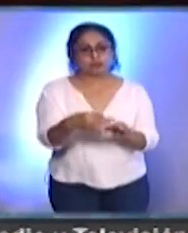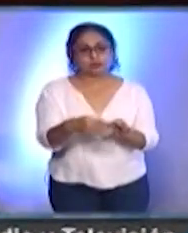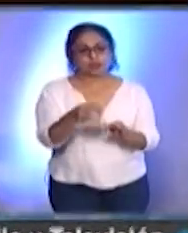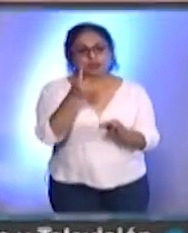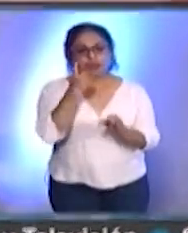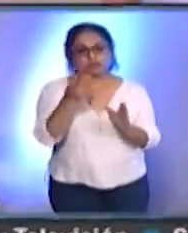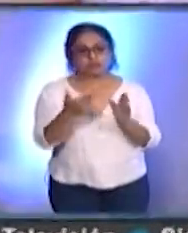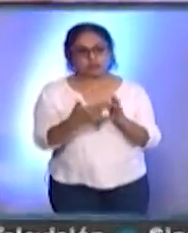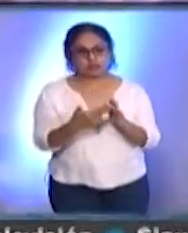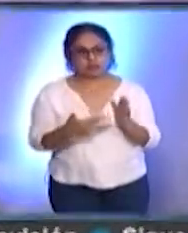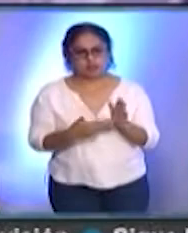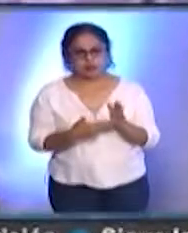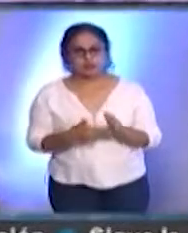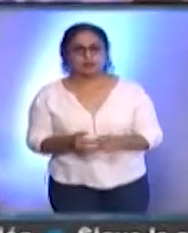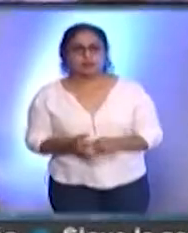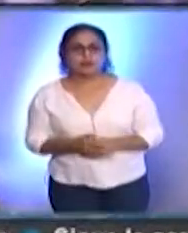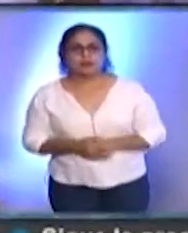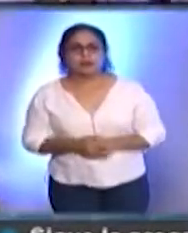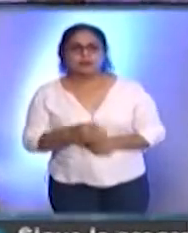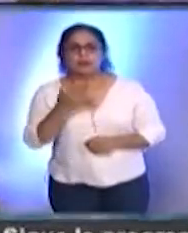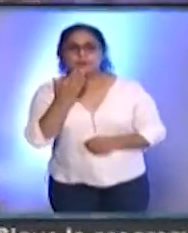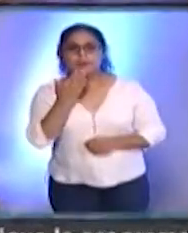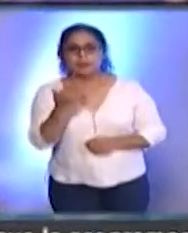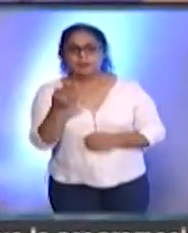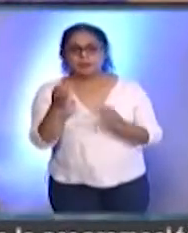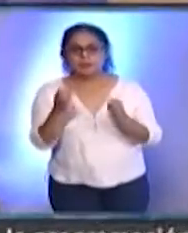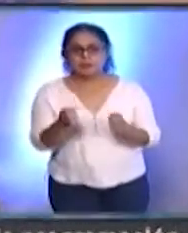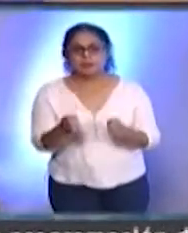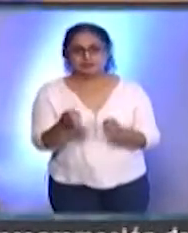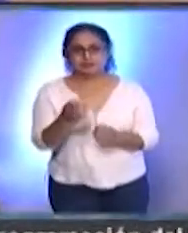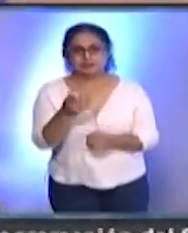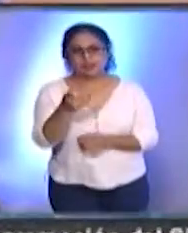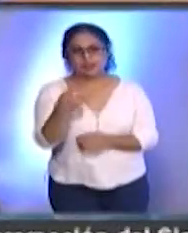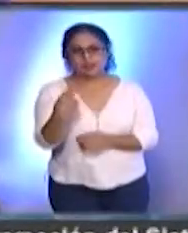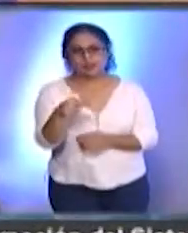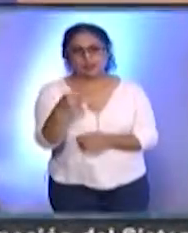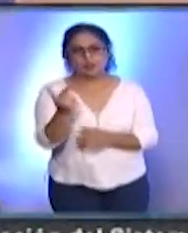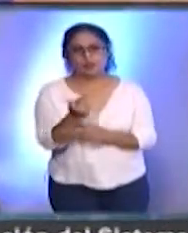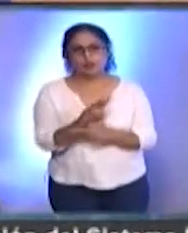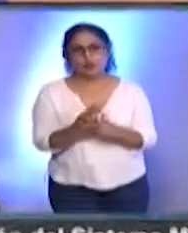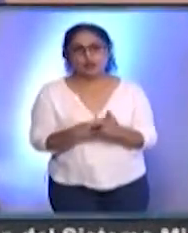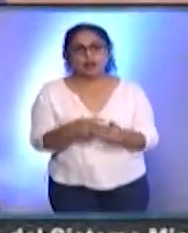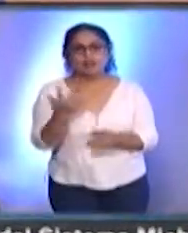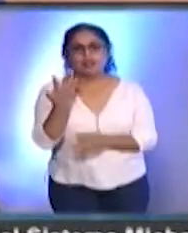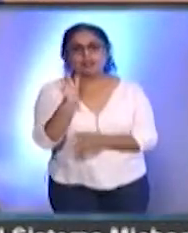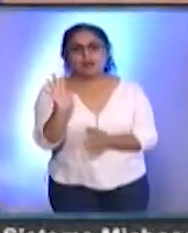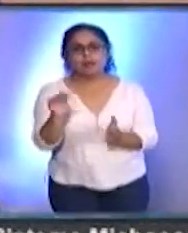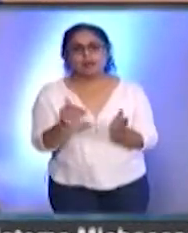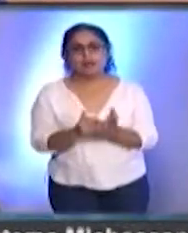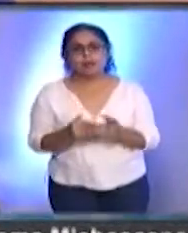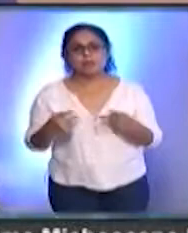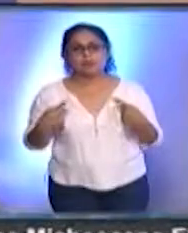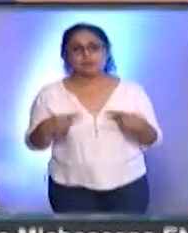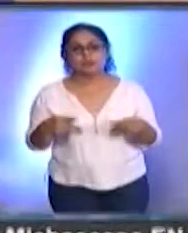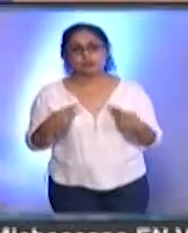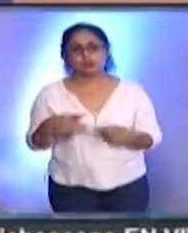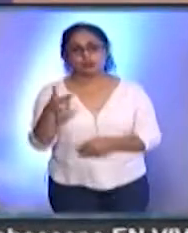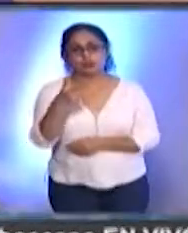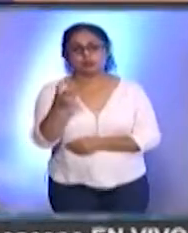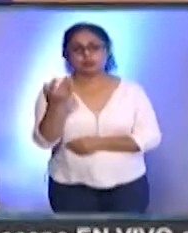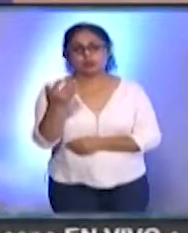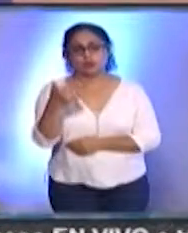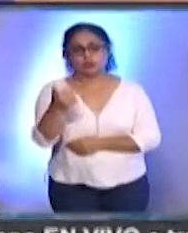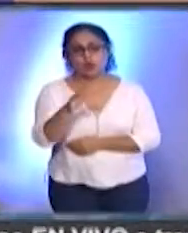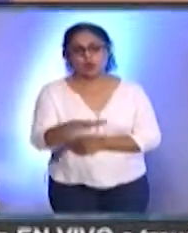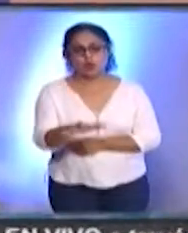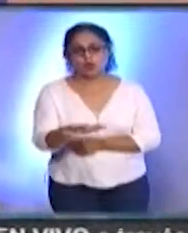de operación. El programa Bienestar Alimentario cuenta actualmente con un padrón de 10.000 beneficiarias de 256 colonias